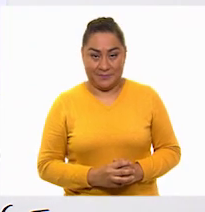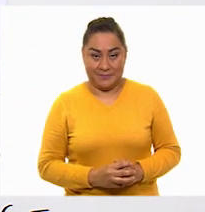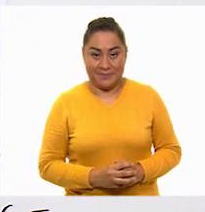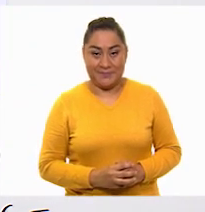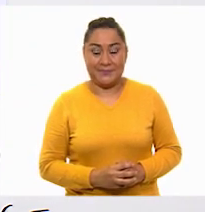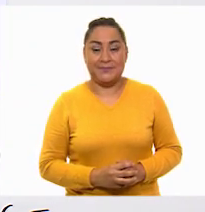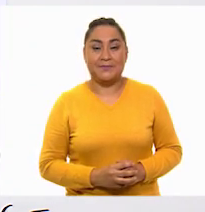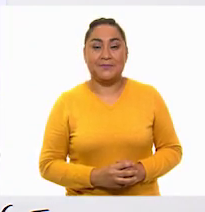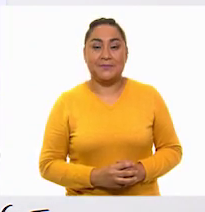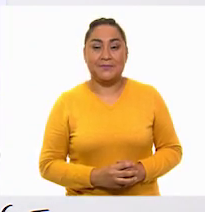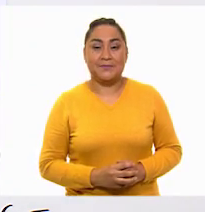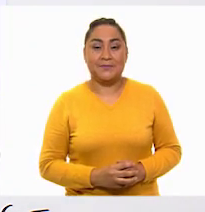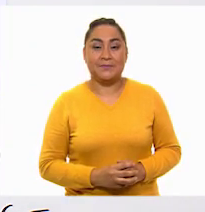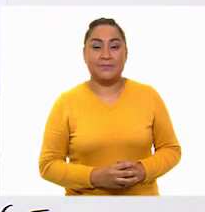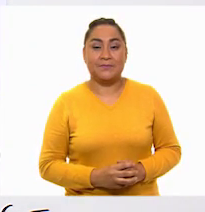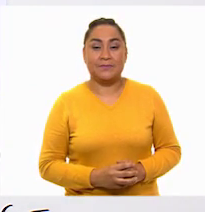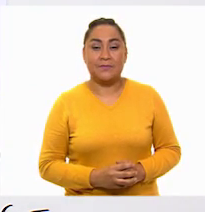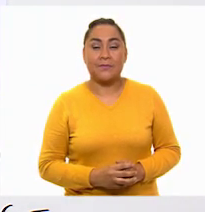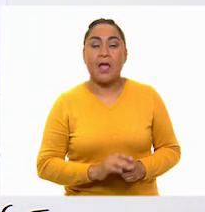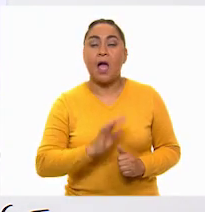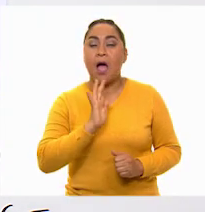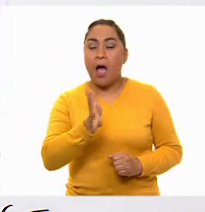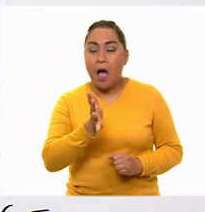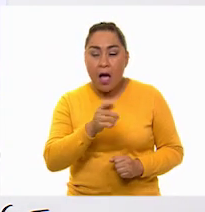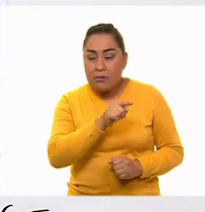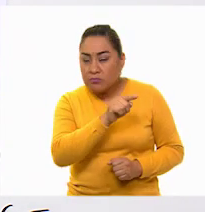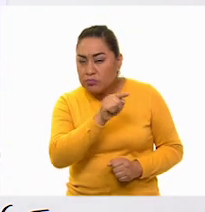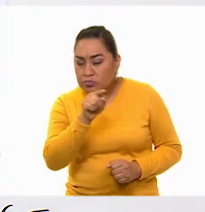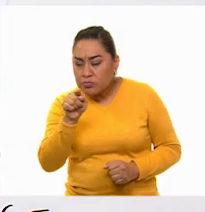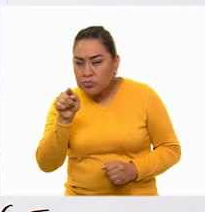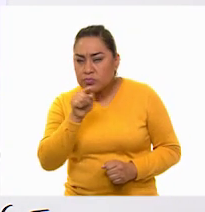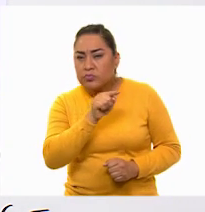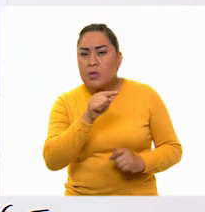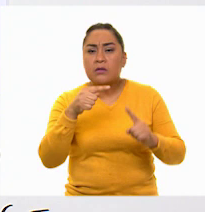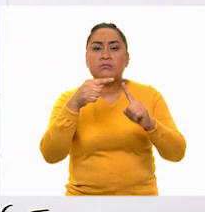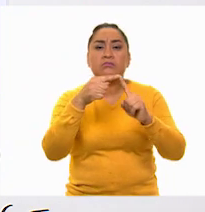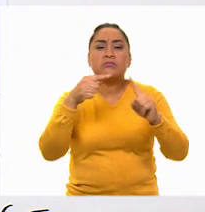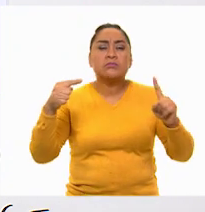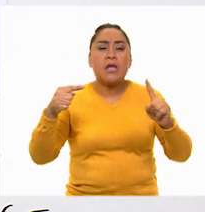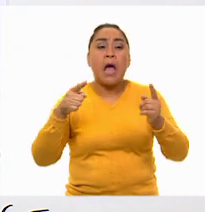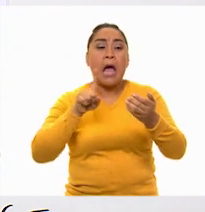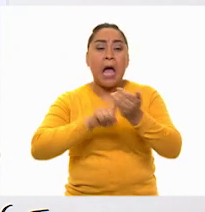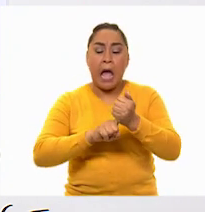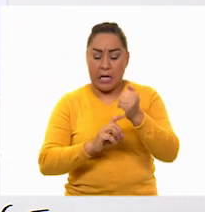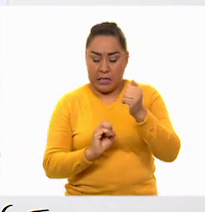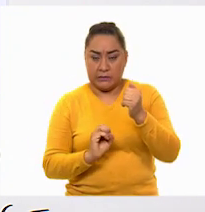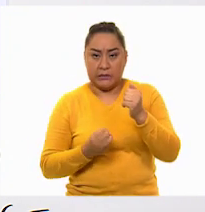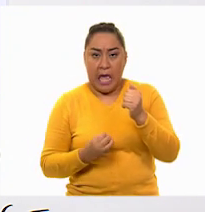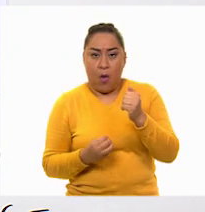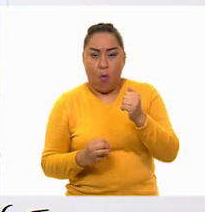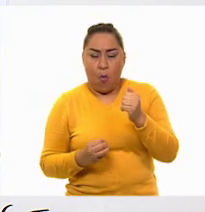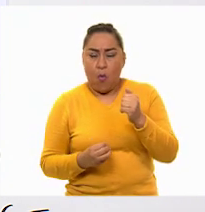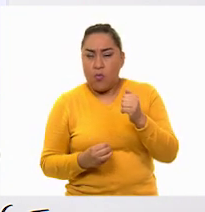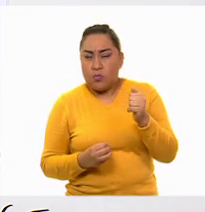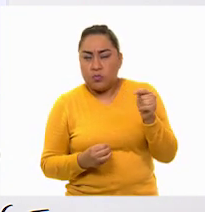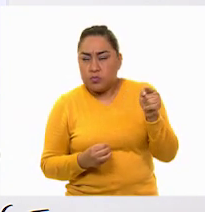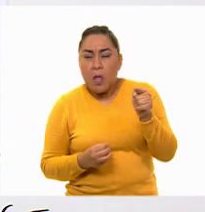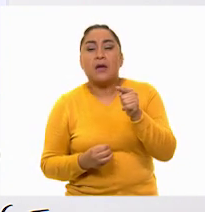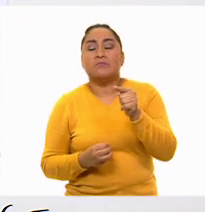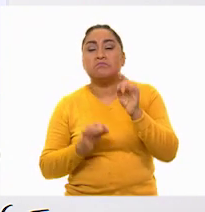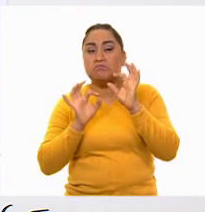31.6. Maestra, ya encontré la única división con 0 y residuo 0. Y esa es